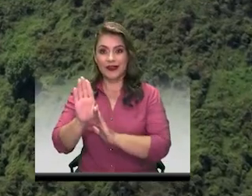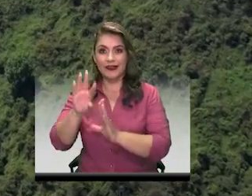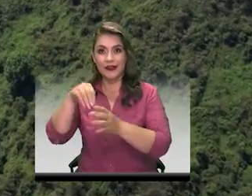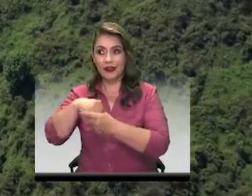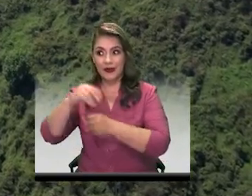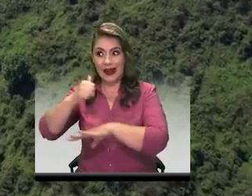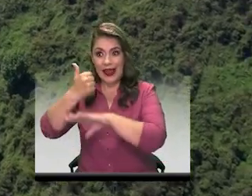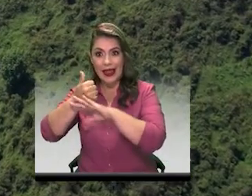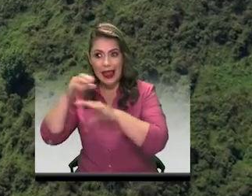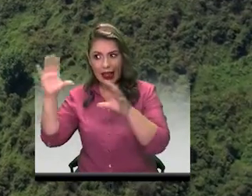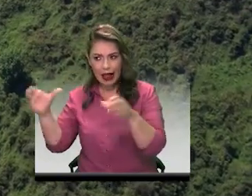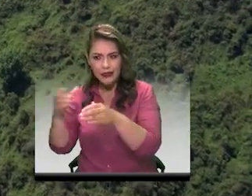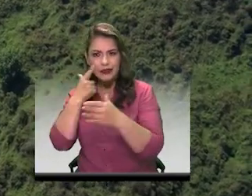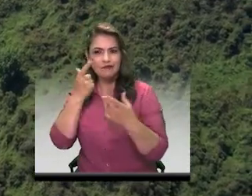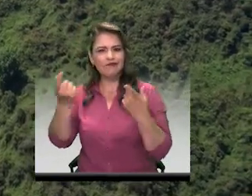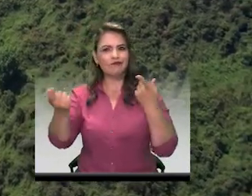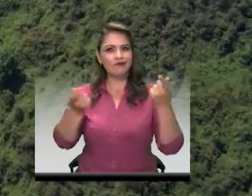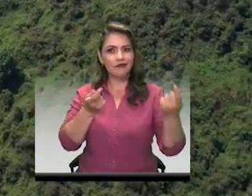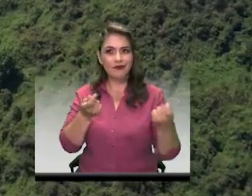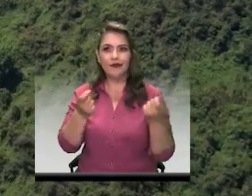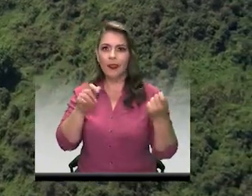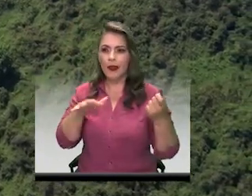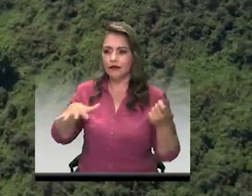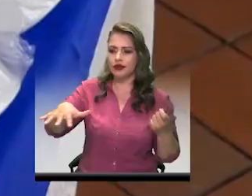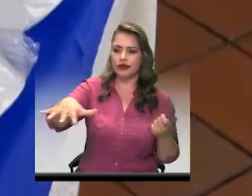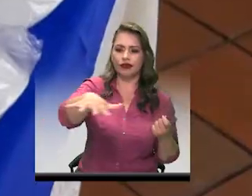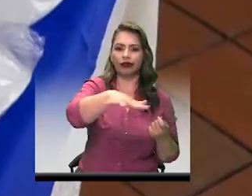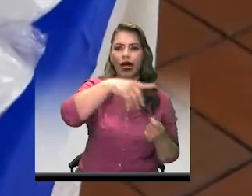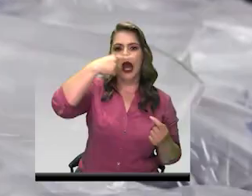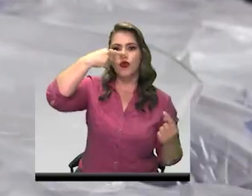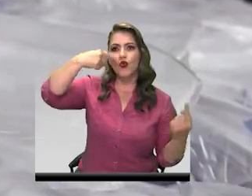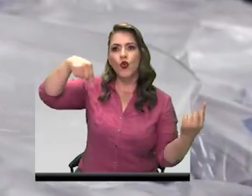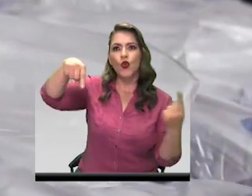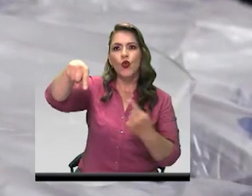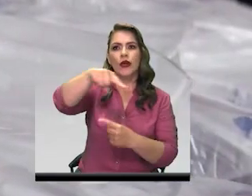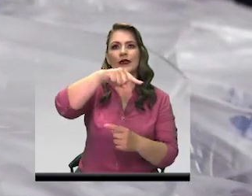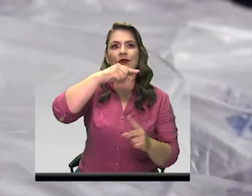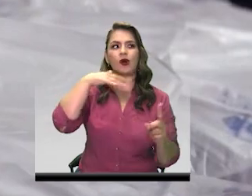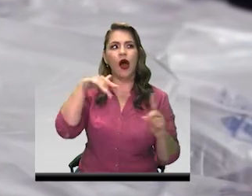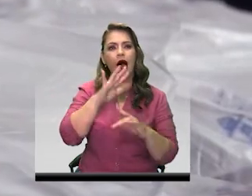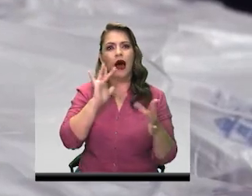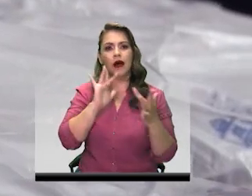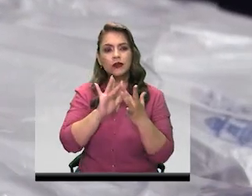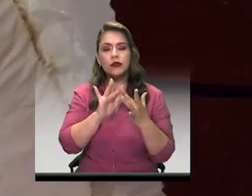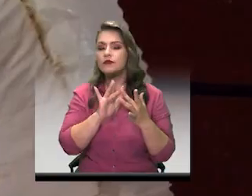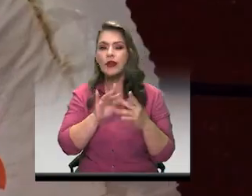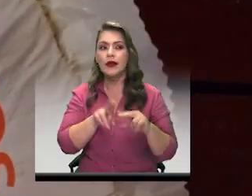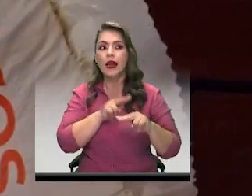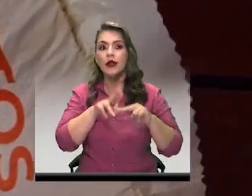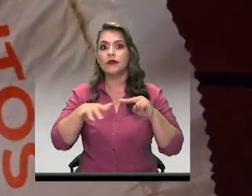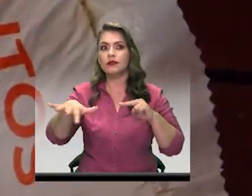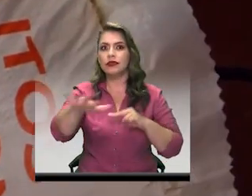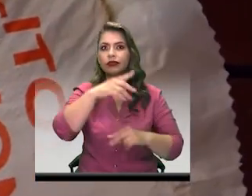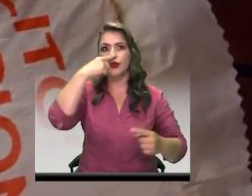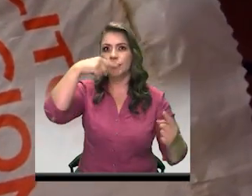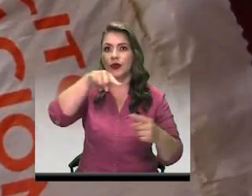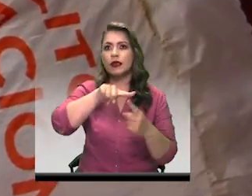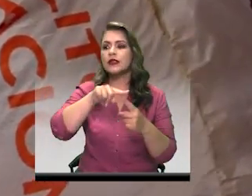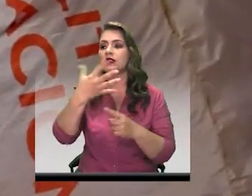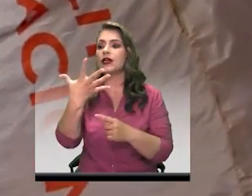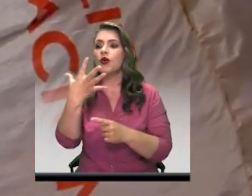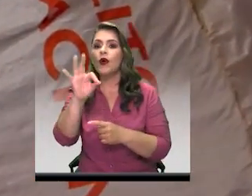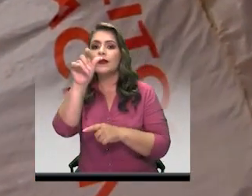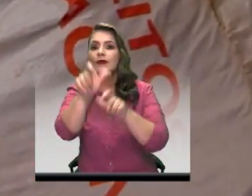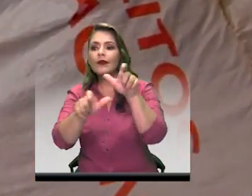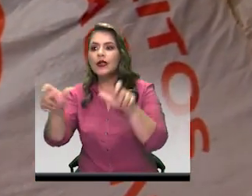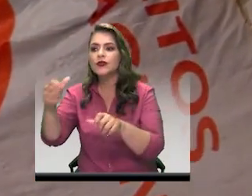las estrategias para consolidar el ecoturismo de El Manzanillo, sino que hemos acompañado a cerca de 50 pequeños productores